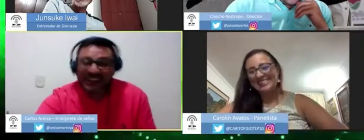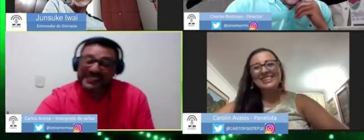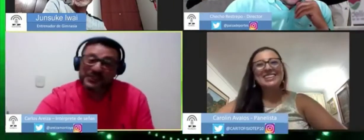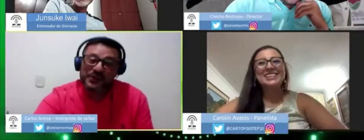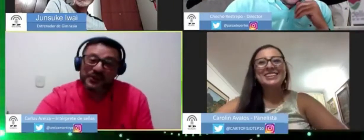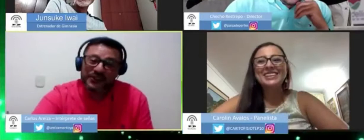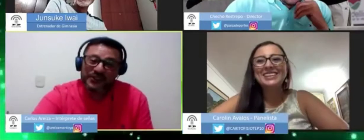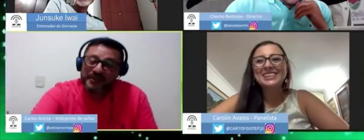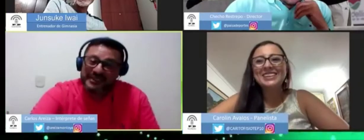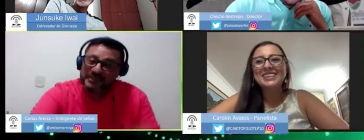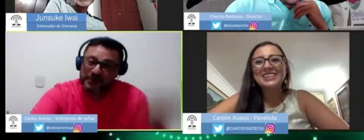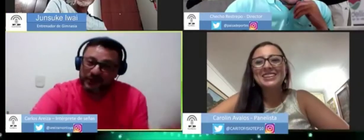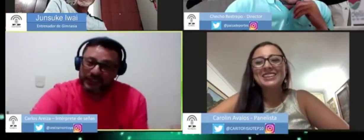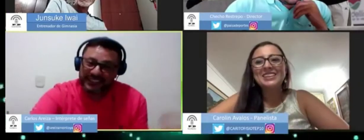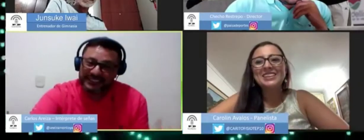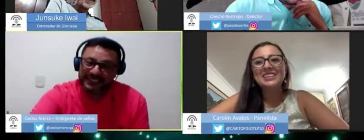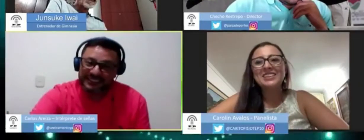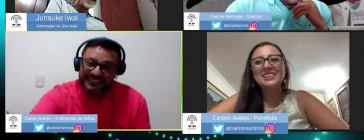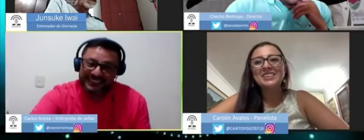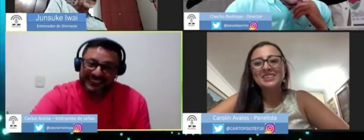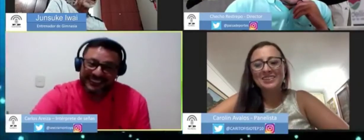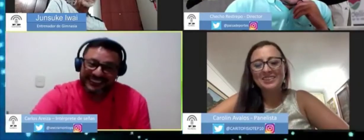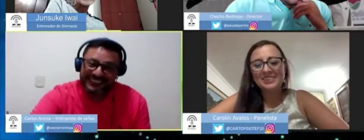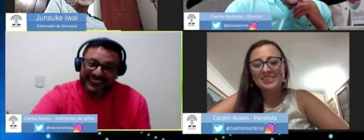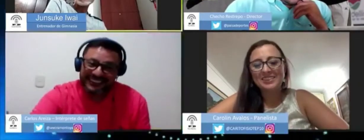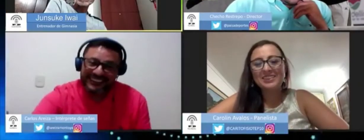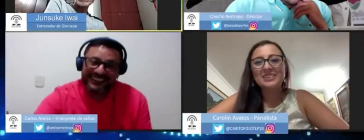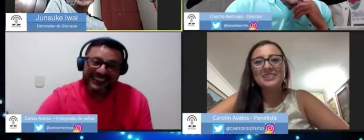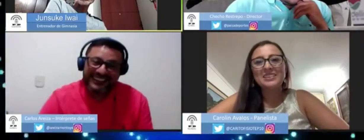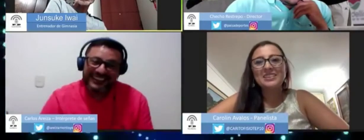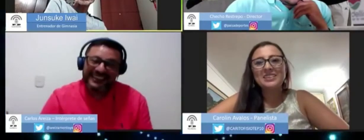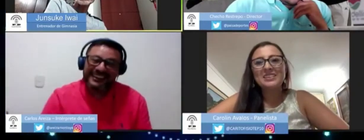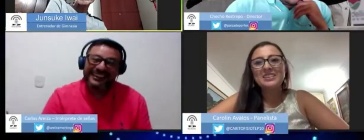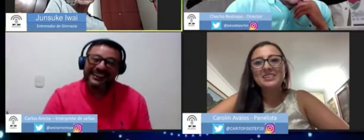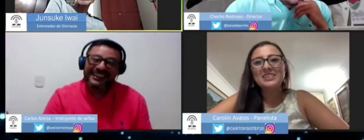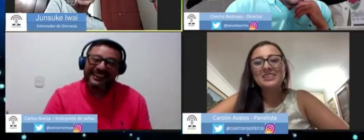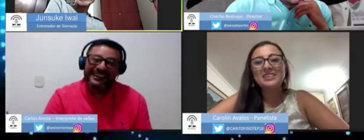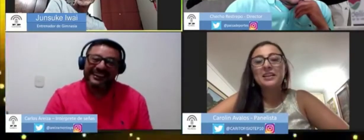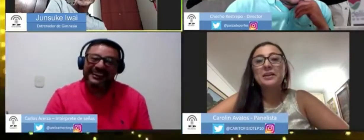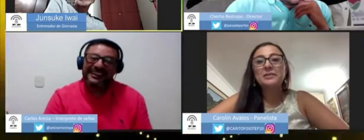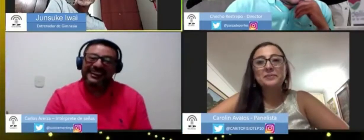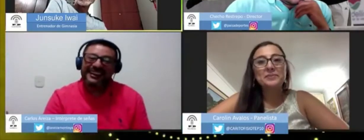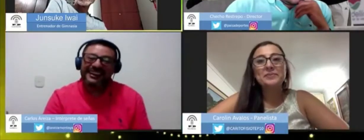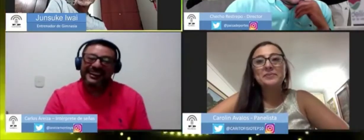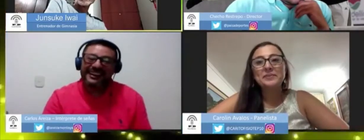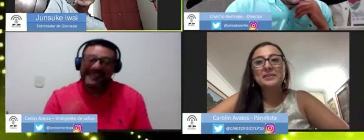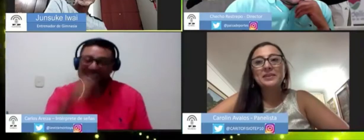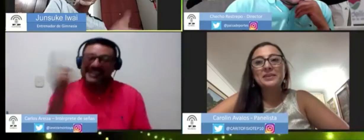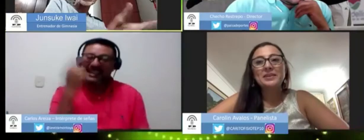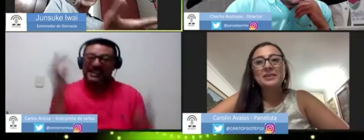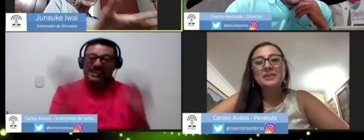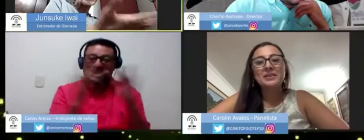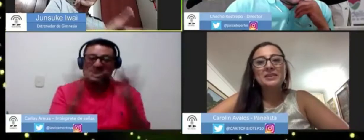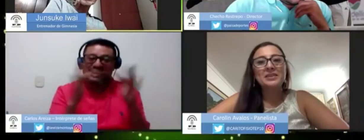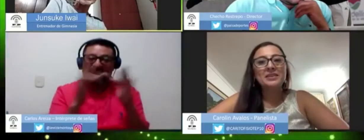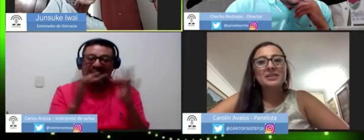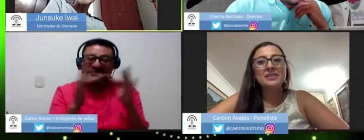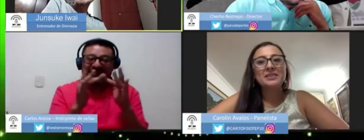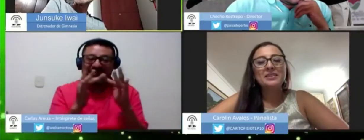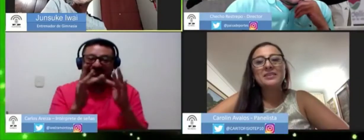¿Nunca estudió o solamente por contacto? Exactamente, solo contacto. El diccionario a